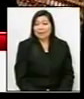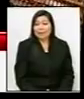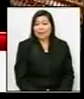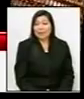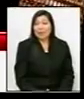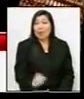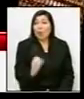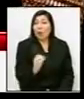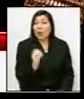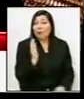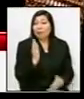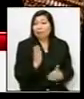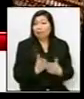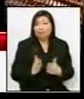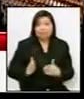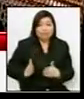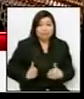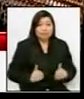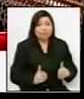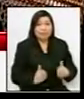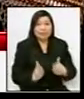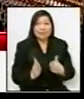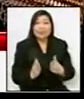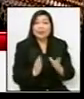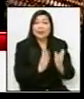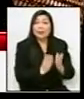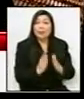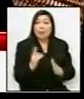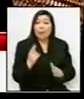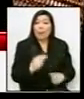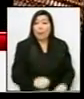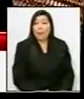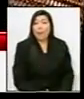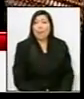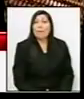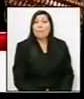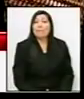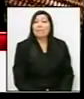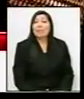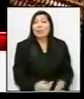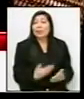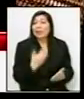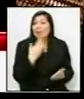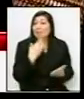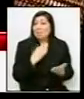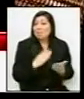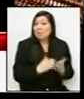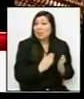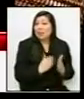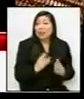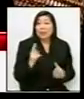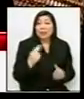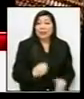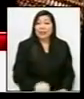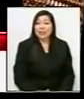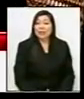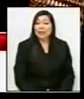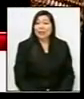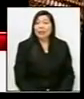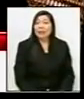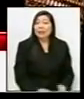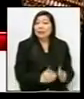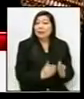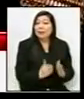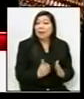¿O son las acciones orientadas a los fines que persigue la organización criminal? De cometer delitos. La organización criminal, los que se